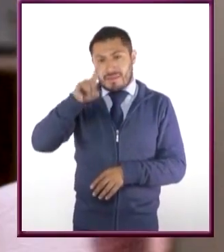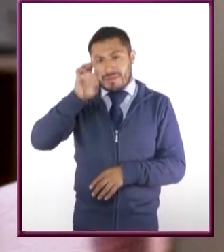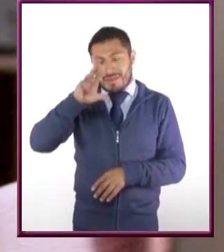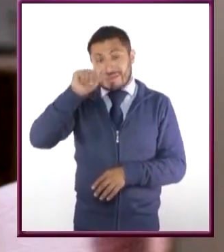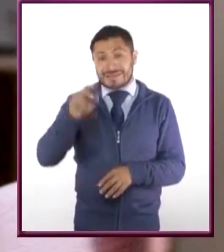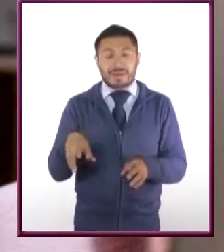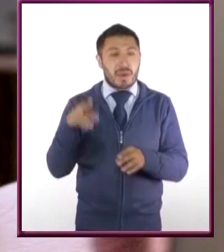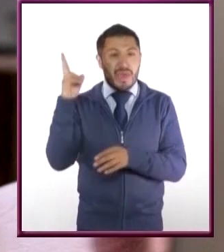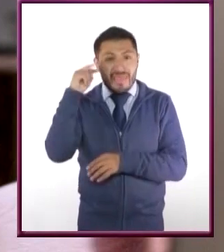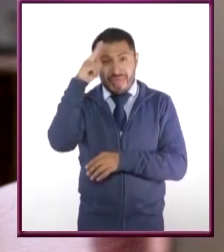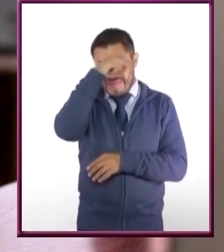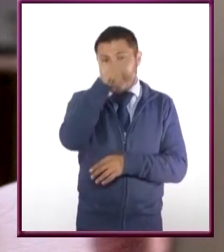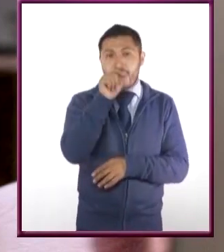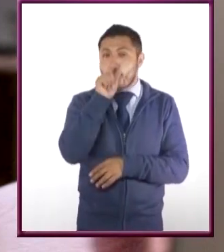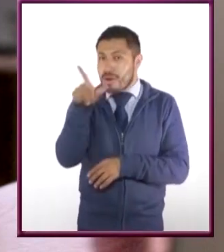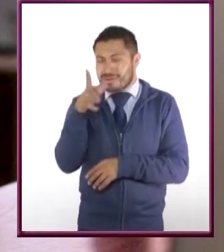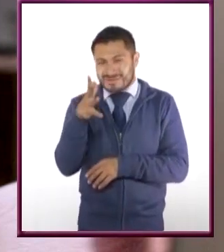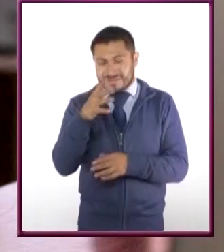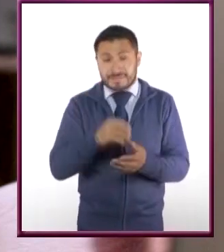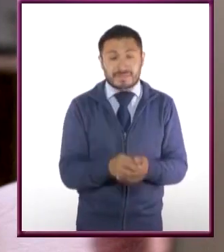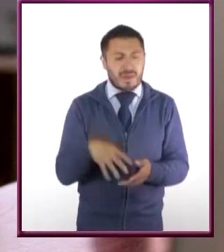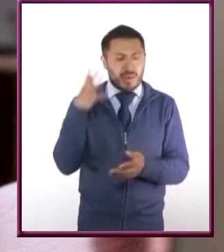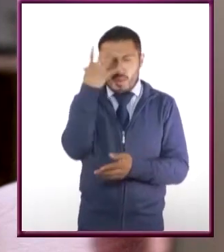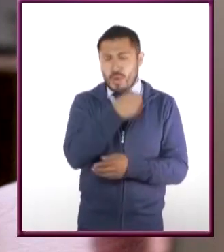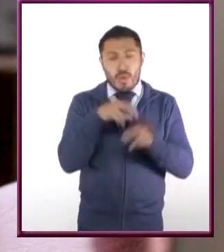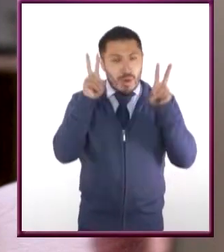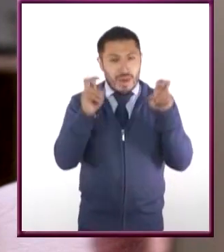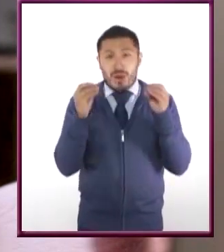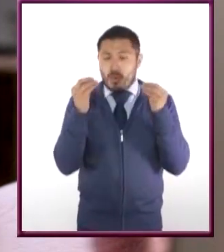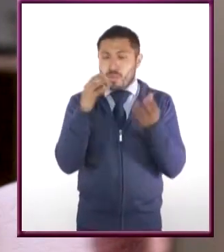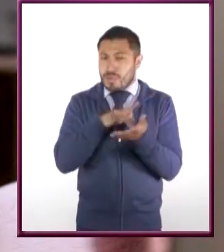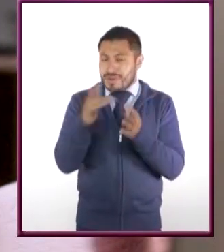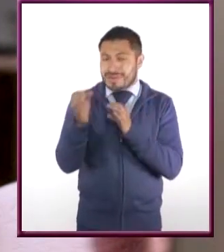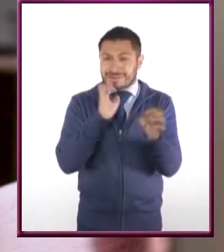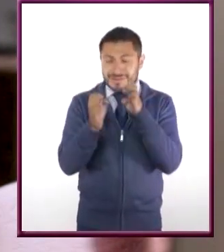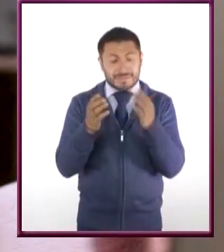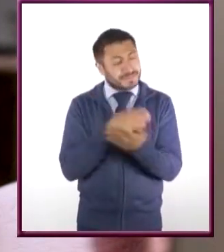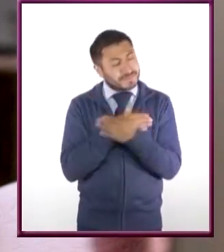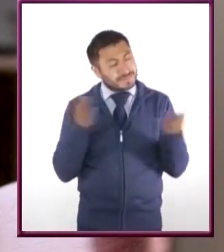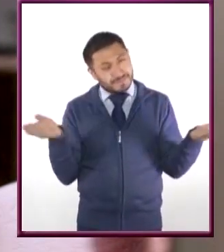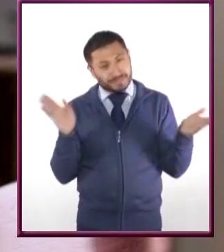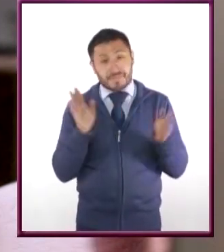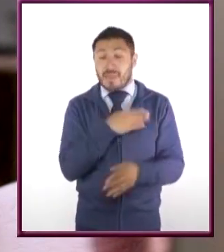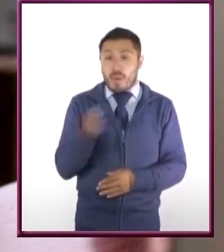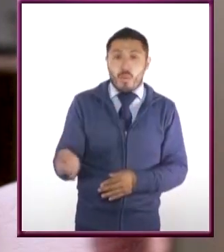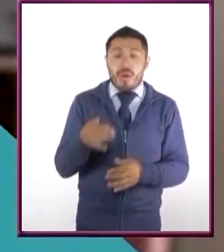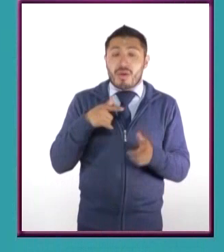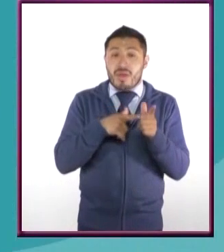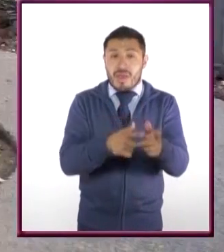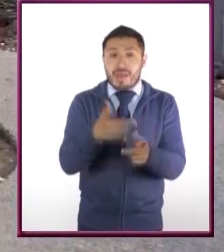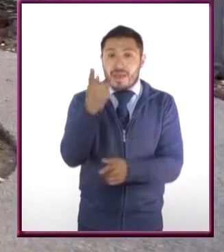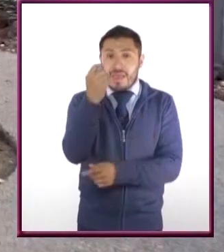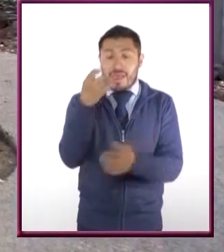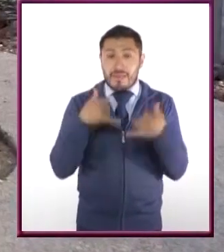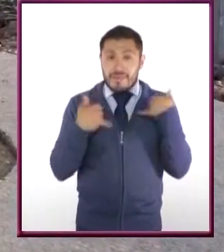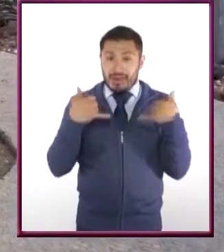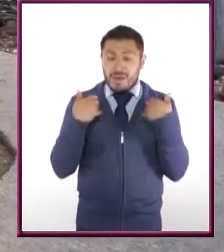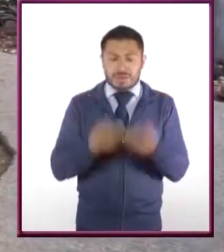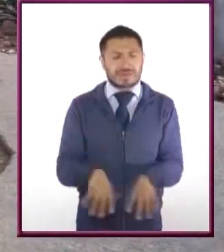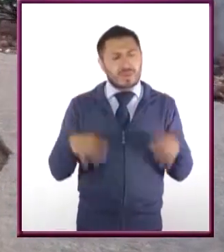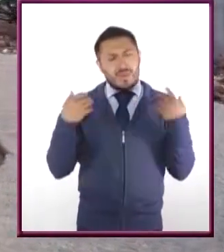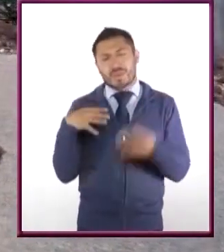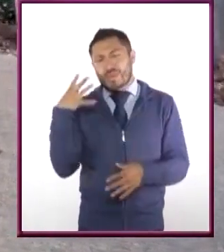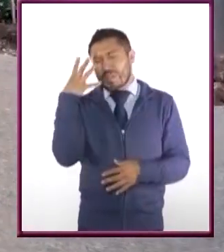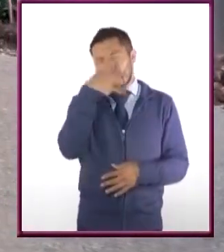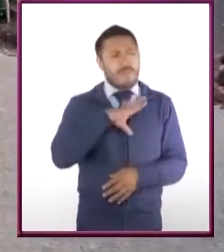Qué belleza de tema. En verdad, muchas gracias por esta entrevista. Y bueno, continuamos con Jóvenes en TV. Fascinante.